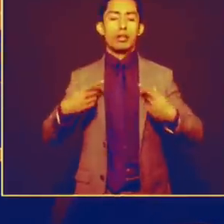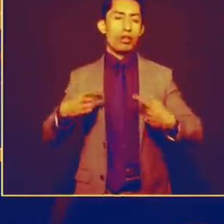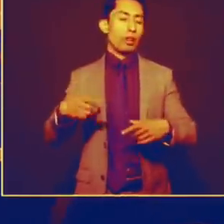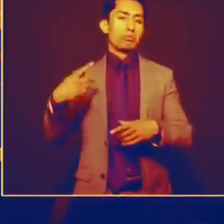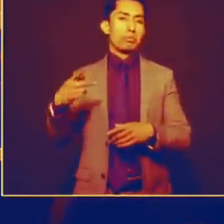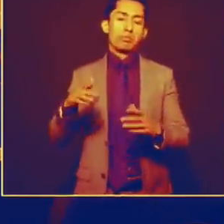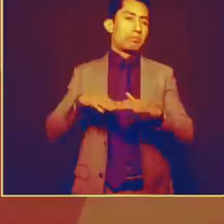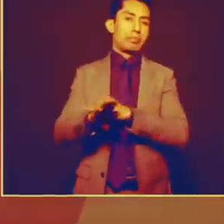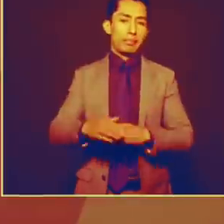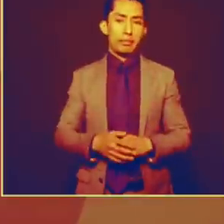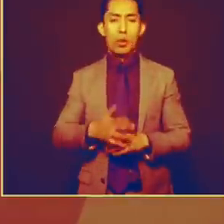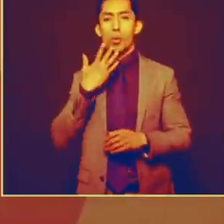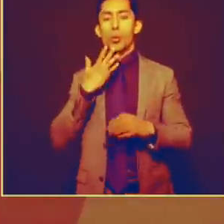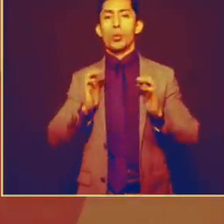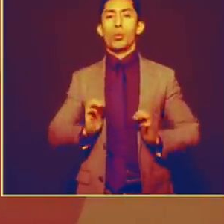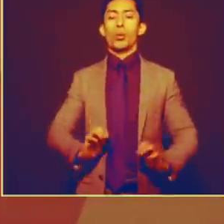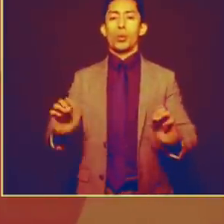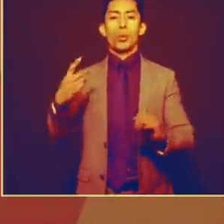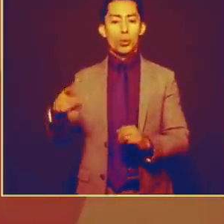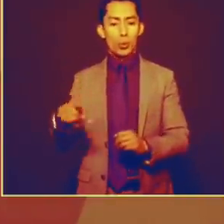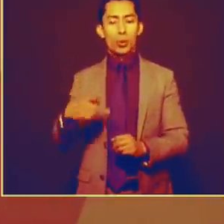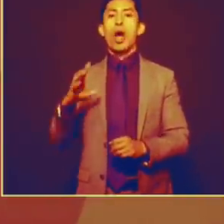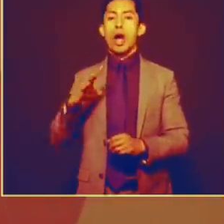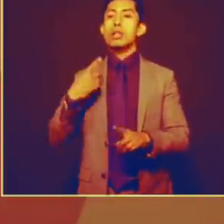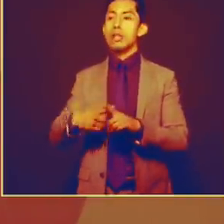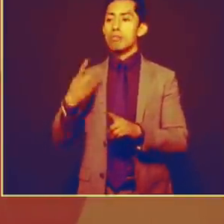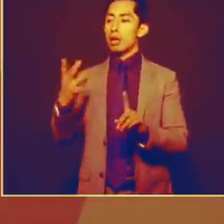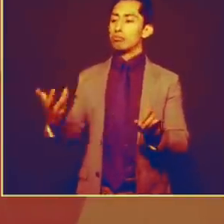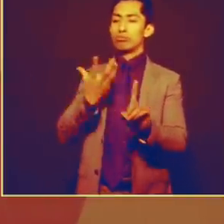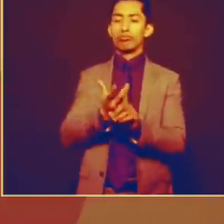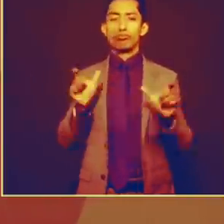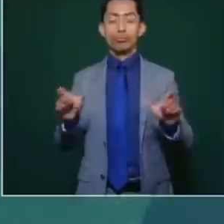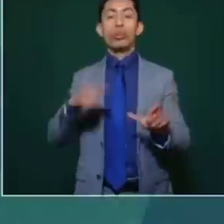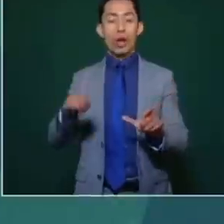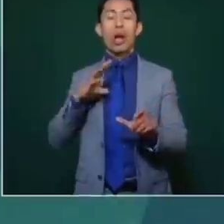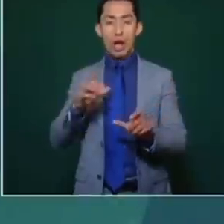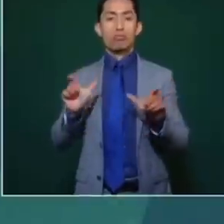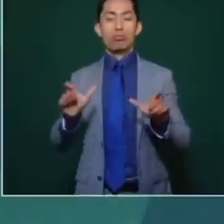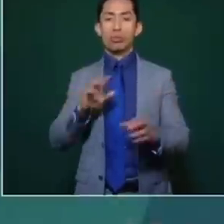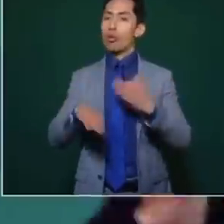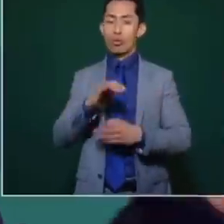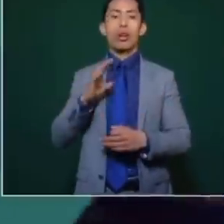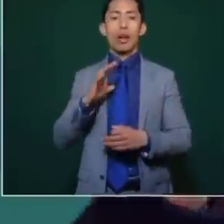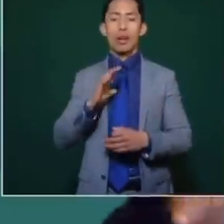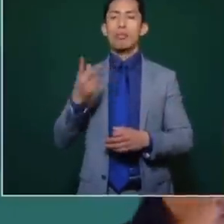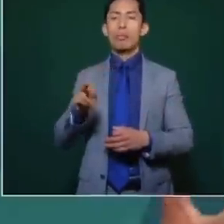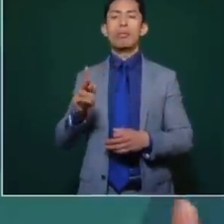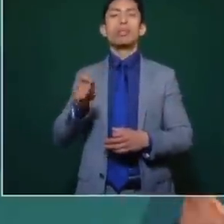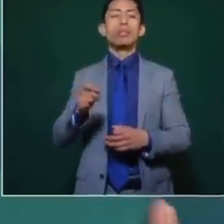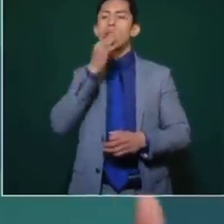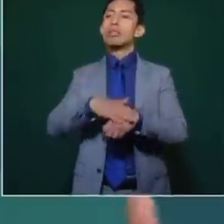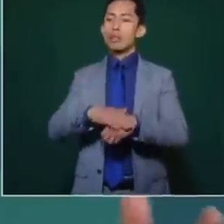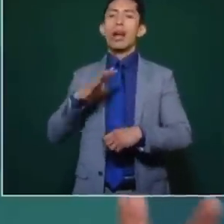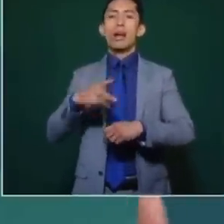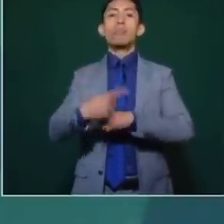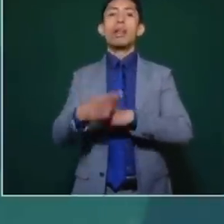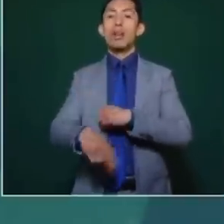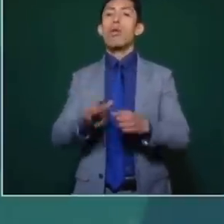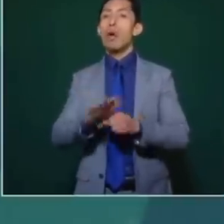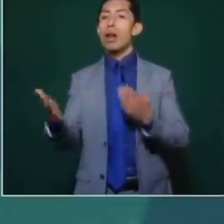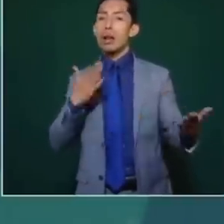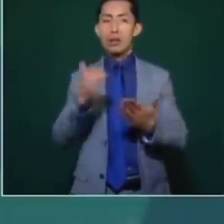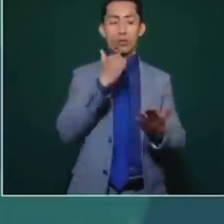especiales, extravagantes, y traen incluso protección y demás. Y también a ellos hay que cuidarlos, a todos. Pero me refiero al riesgo. ¿Dónde está más el